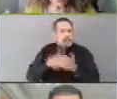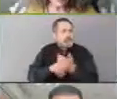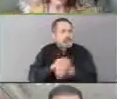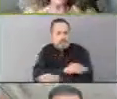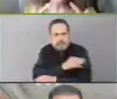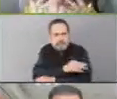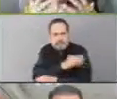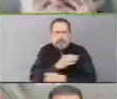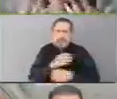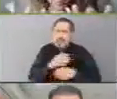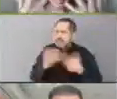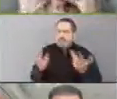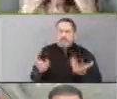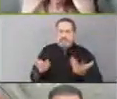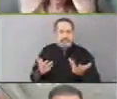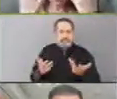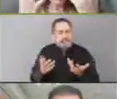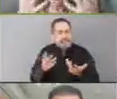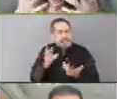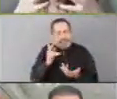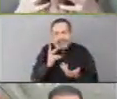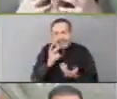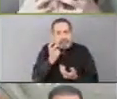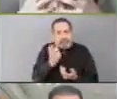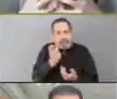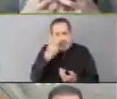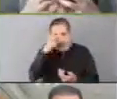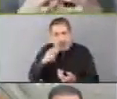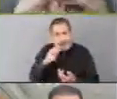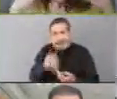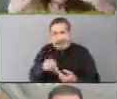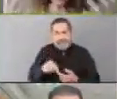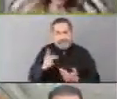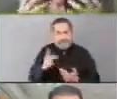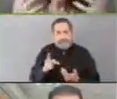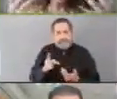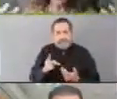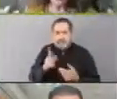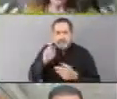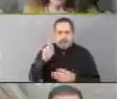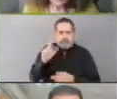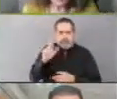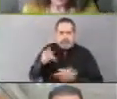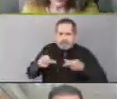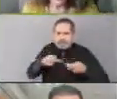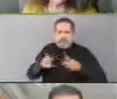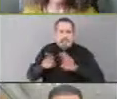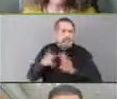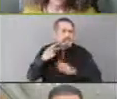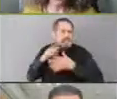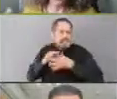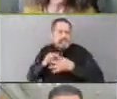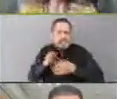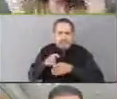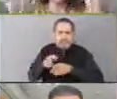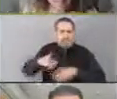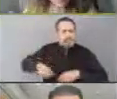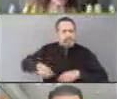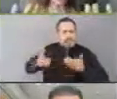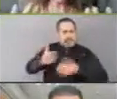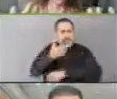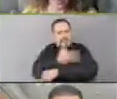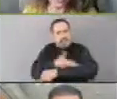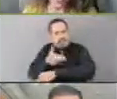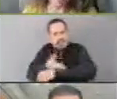vacunación es parte, es una estrategia política que despliega el Estado, además